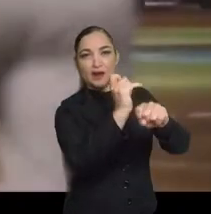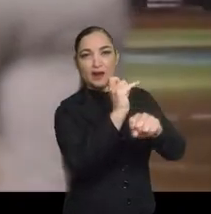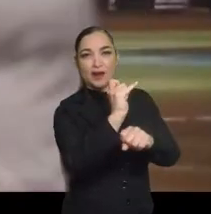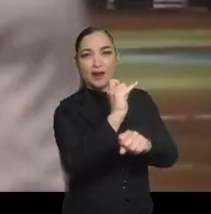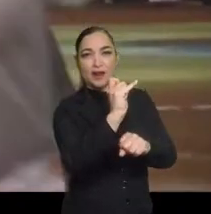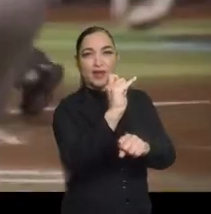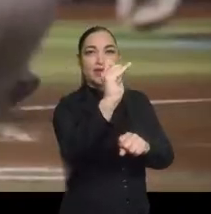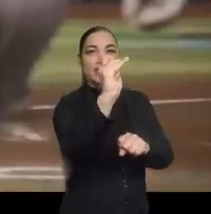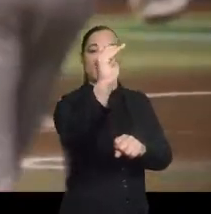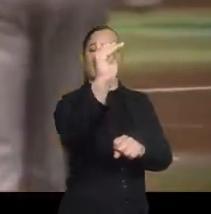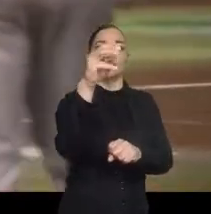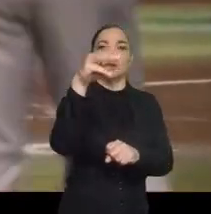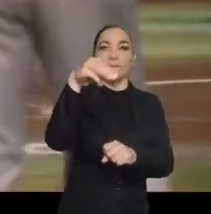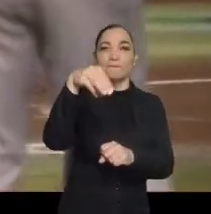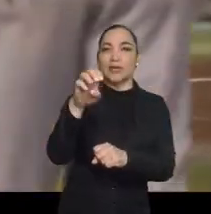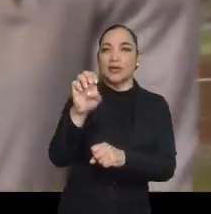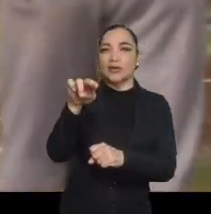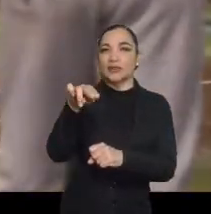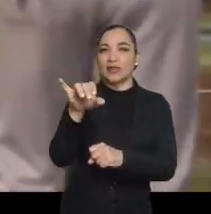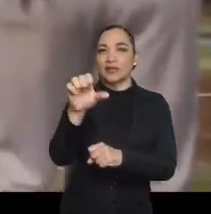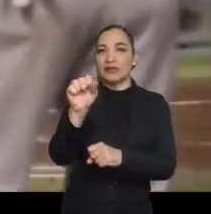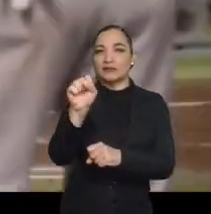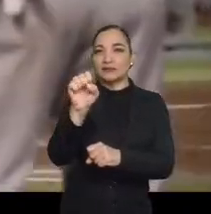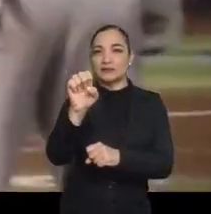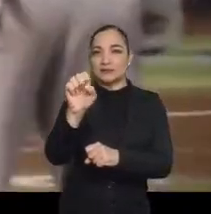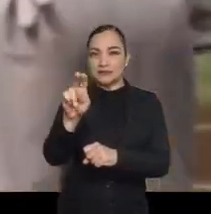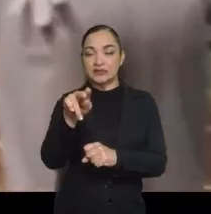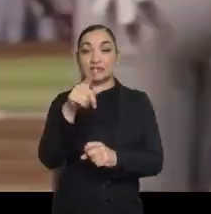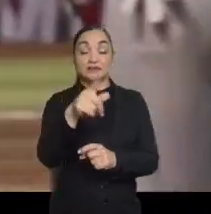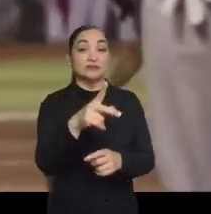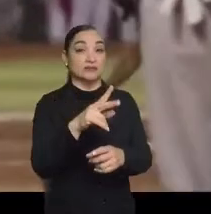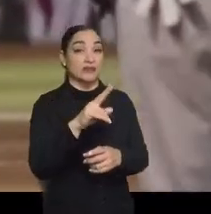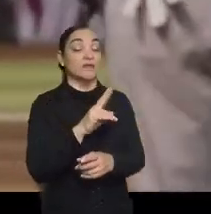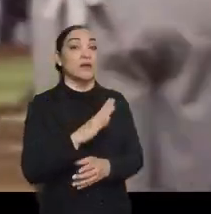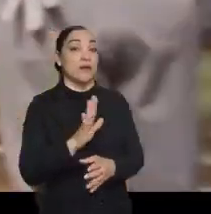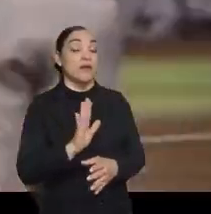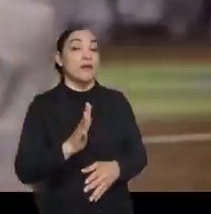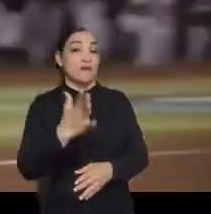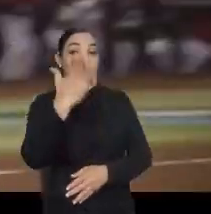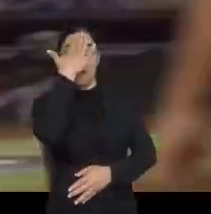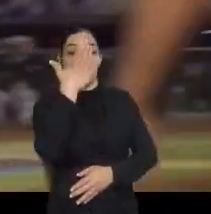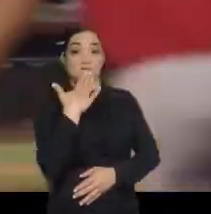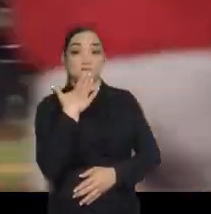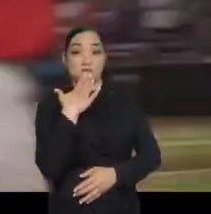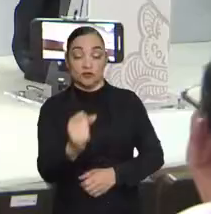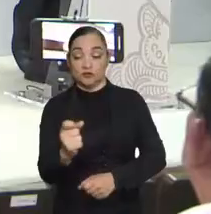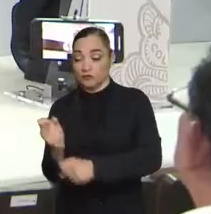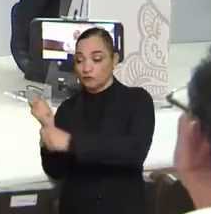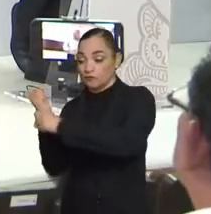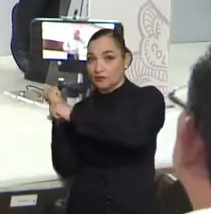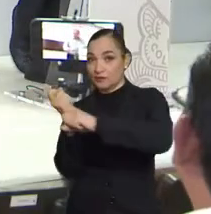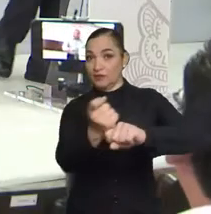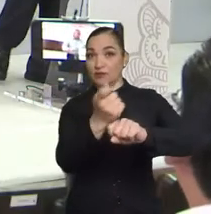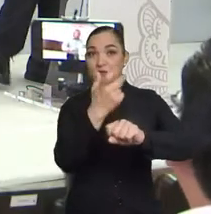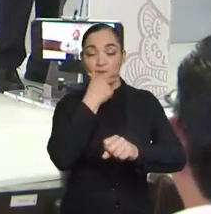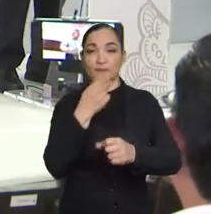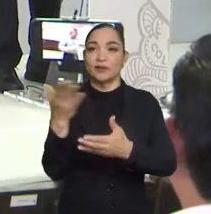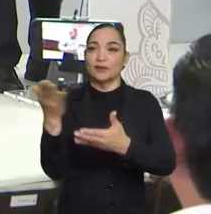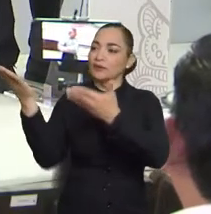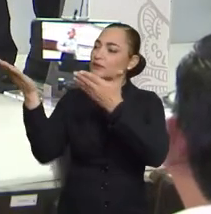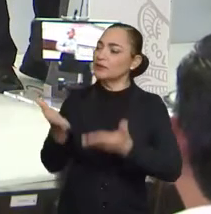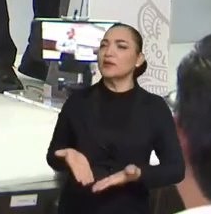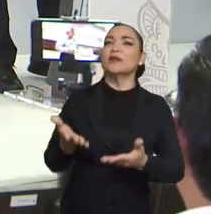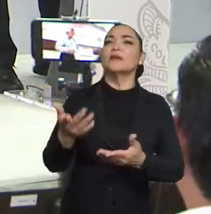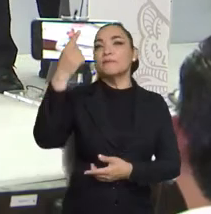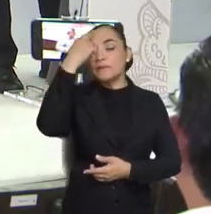partir de que llegó a Grandes Ligas, como lo comentaba ayer, uno de los mejores bateadores. Bueno, pues lo traje aquí para felicitar a